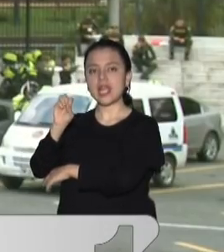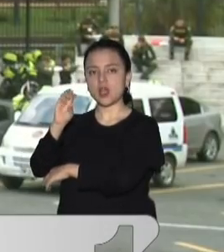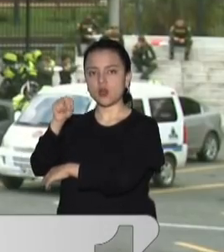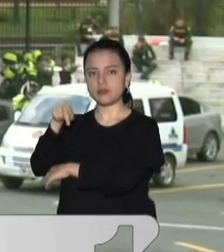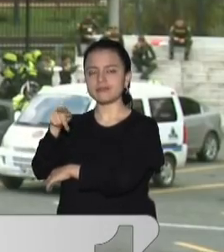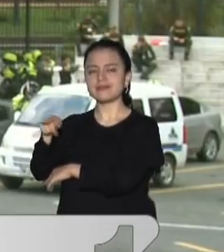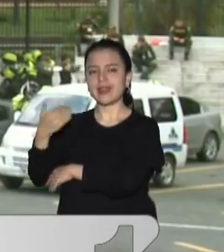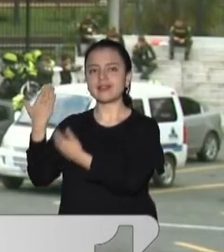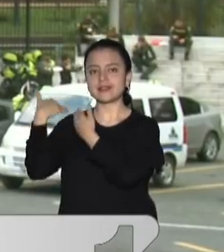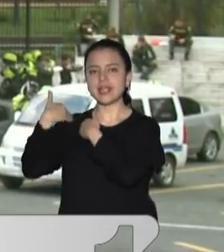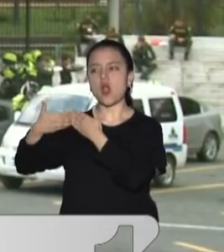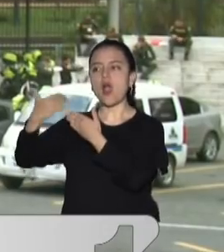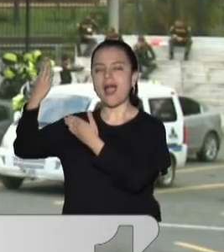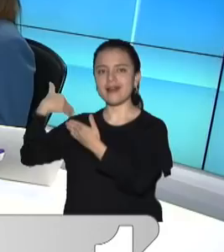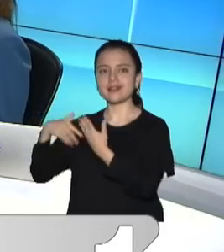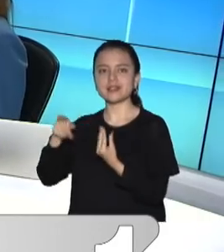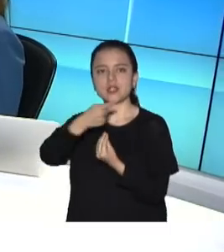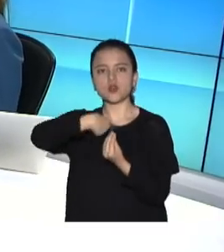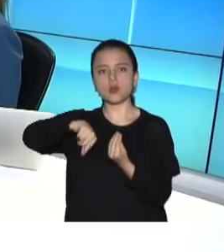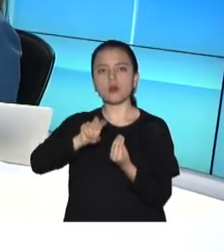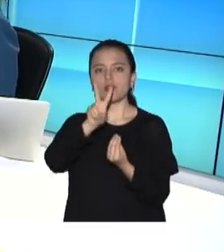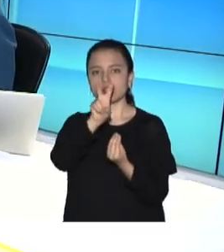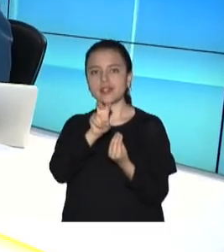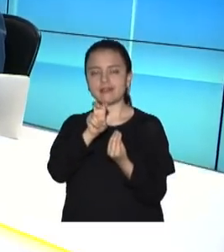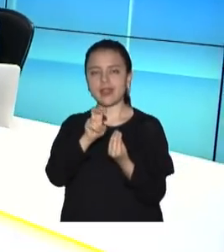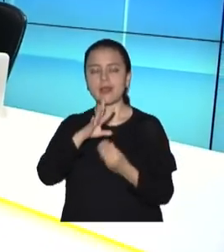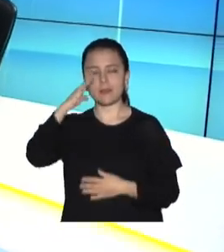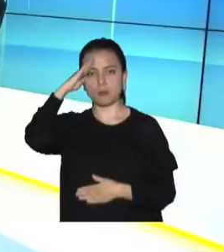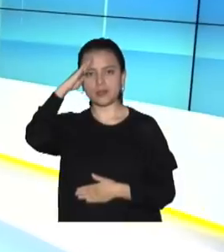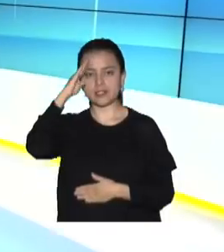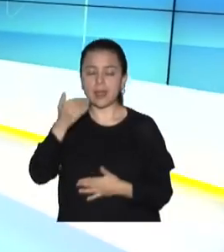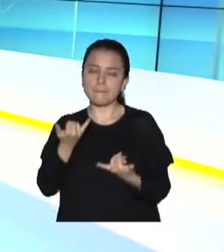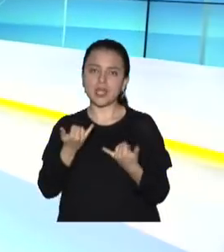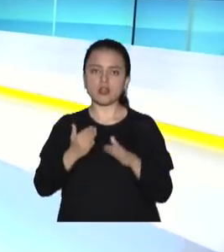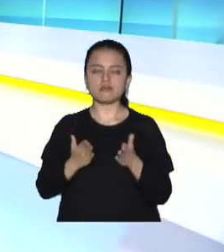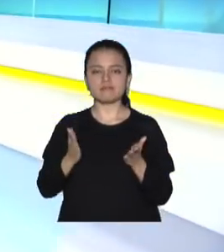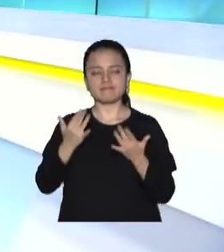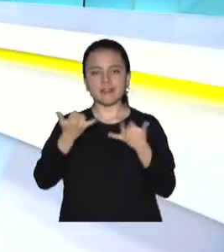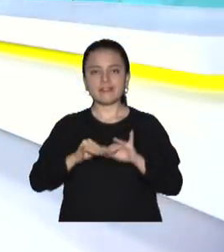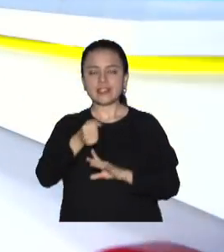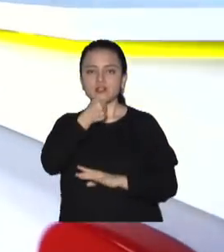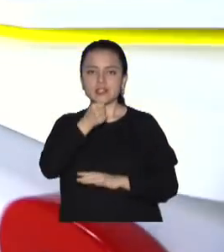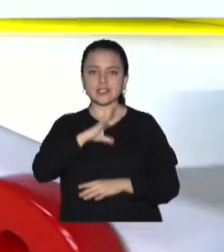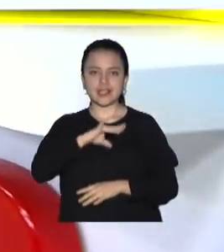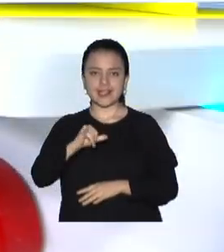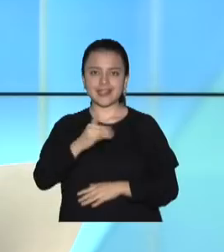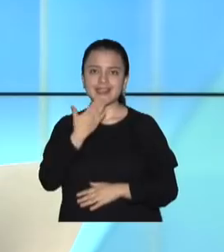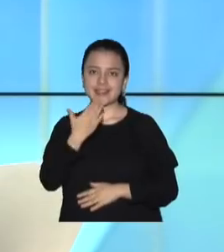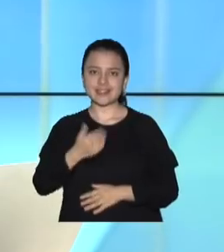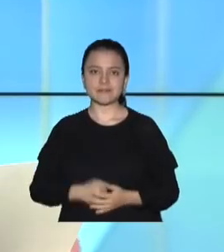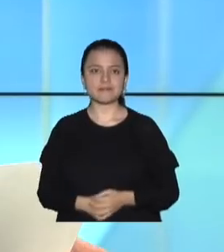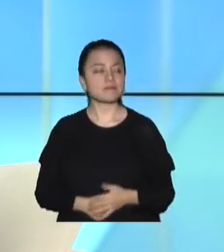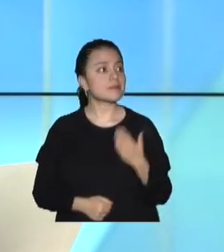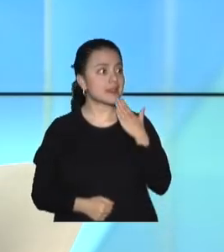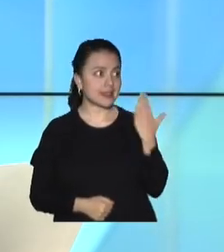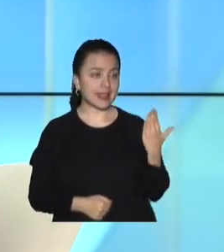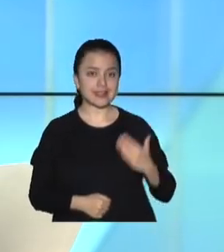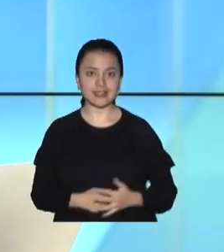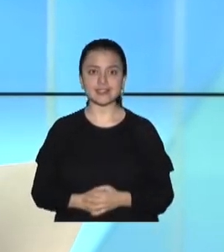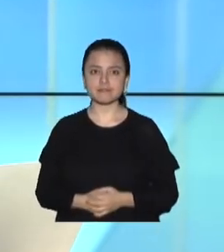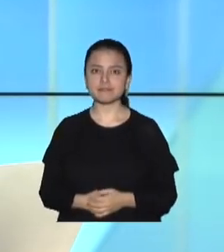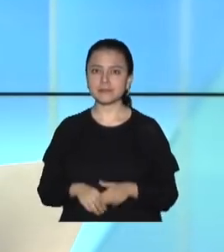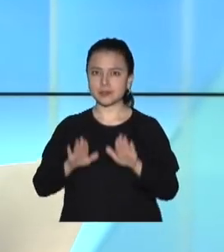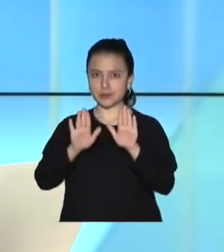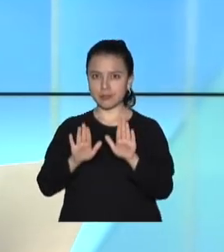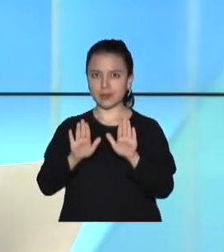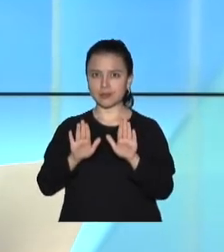esta información de última hora me despido desde la capital del Valle. Sebastián Bedoya, Noticentro 1 CMI. Sebastián, muchas gracias. Y con esa información hacemos